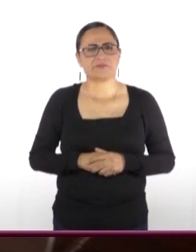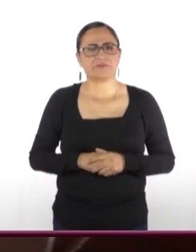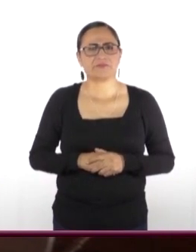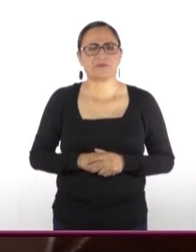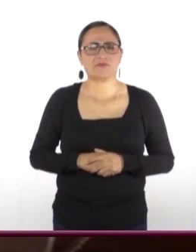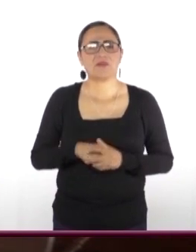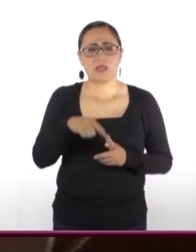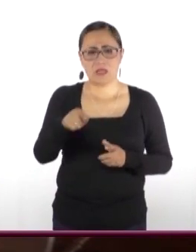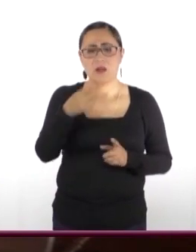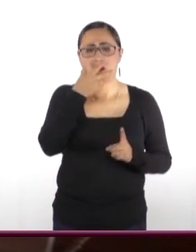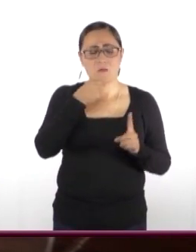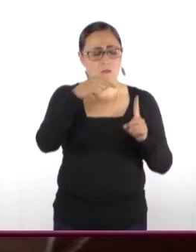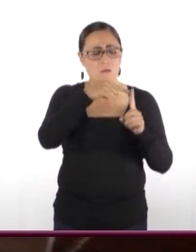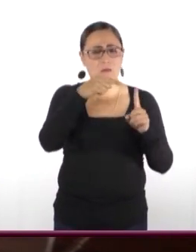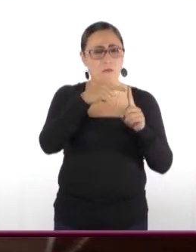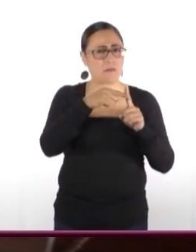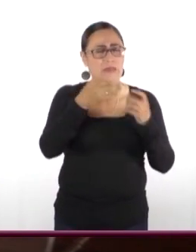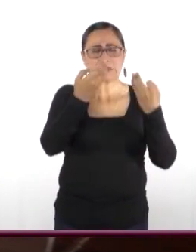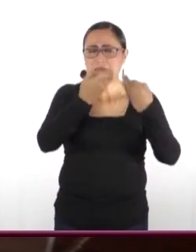totalmente